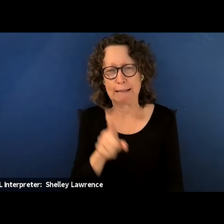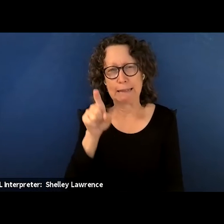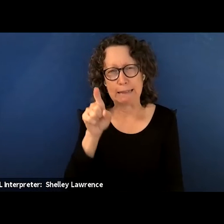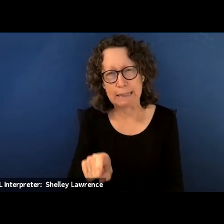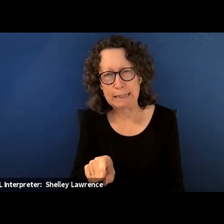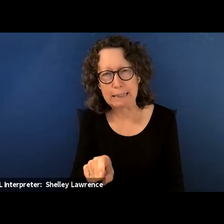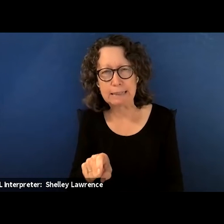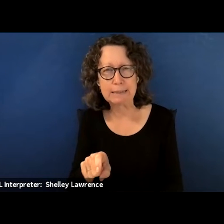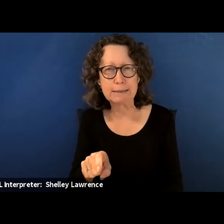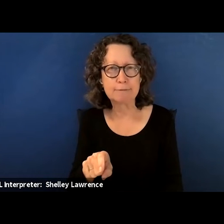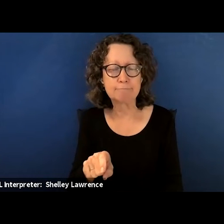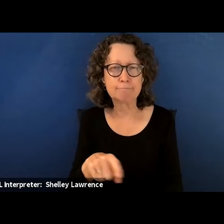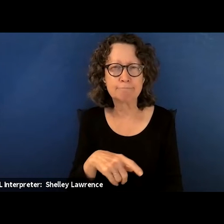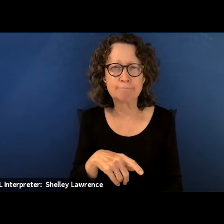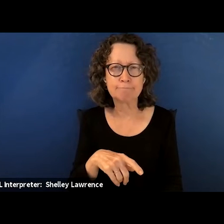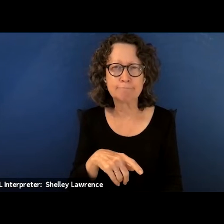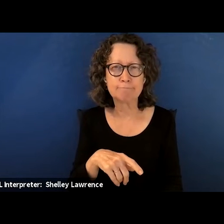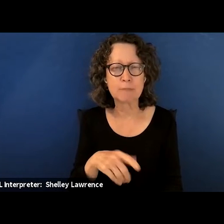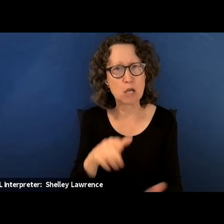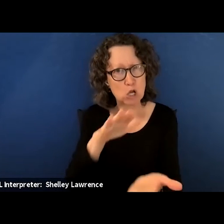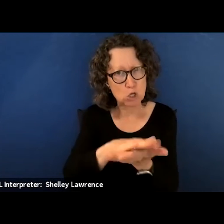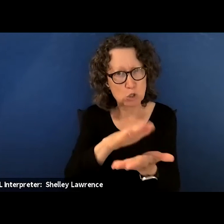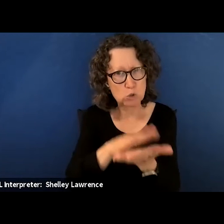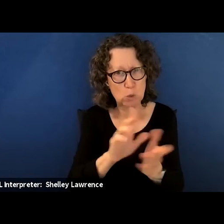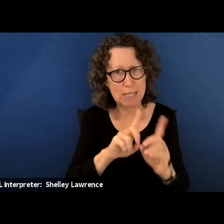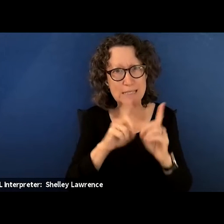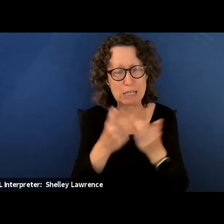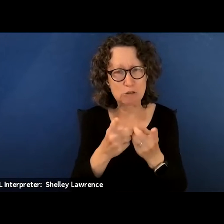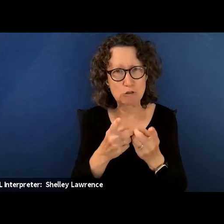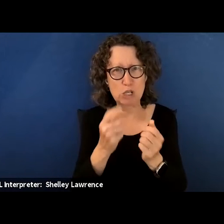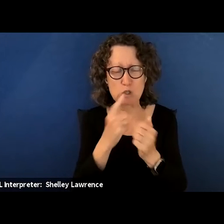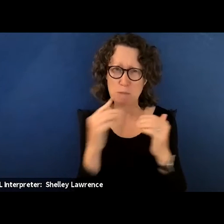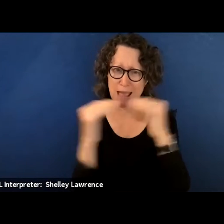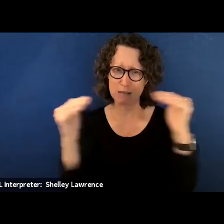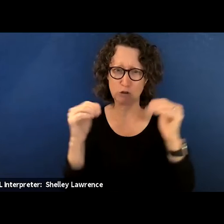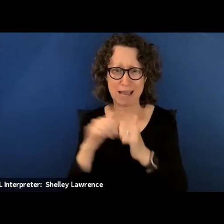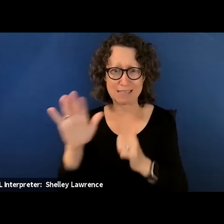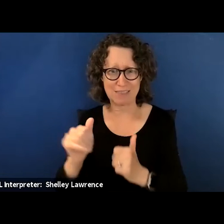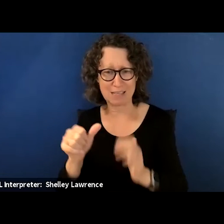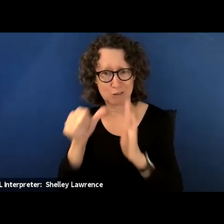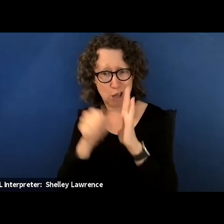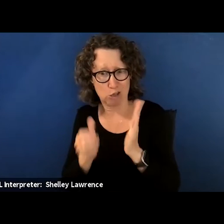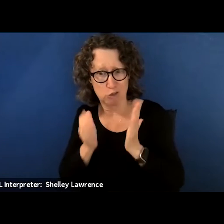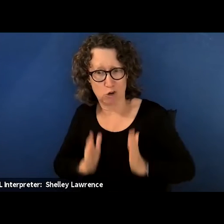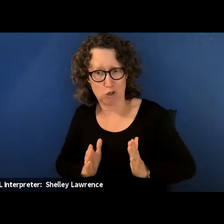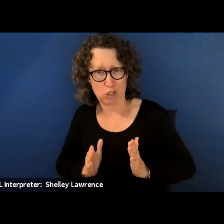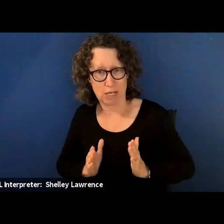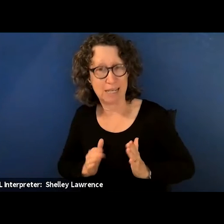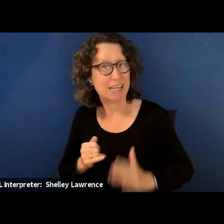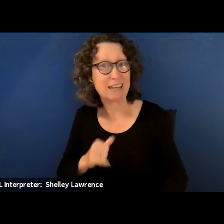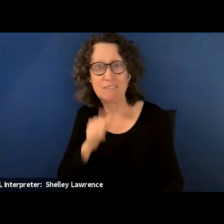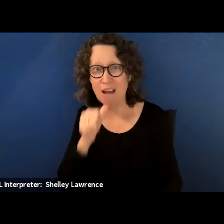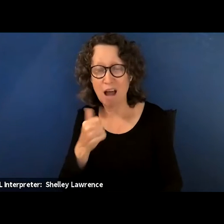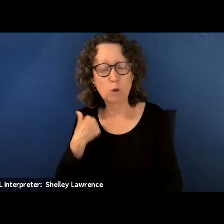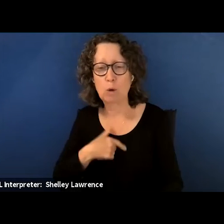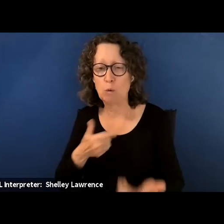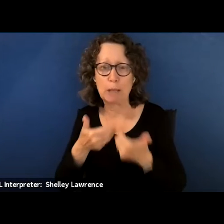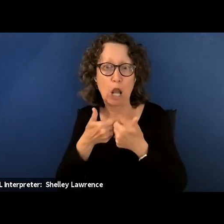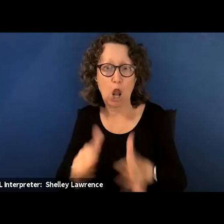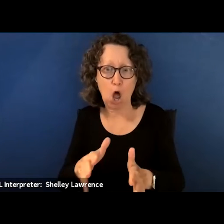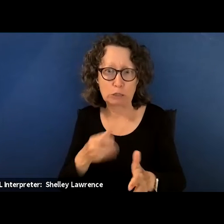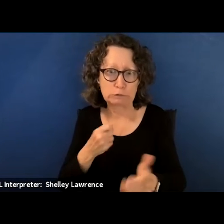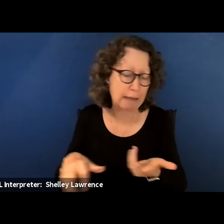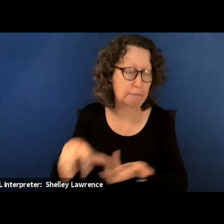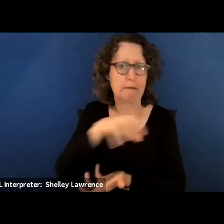Realmente necesitamos que el distrito escolar sea tan bueno como esta cirujana.